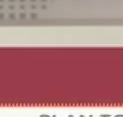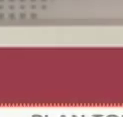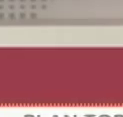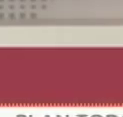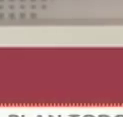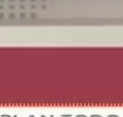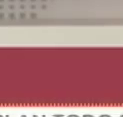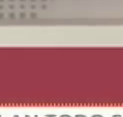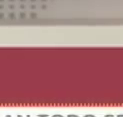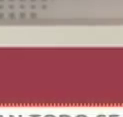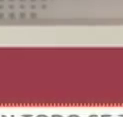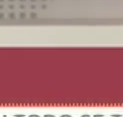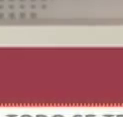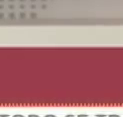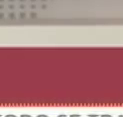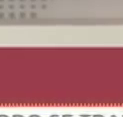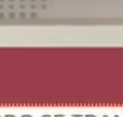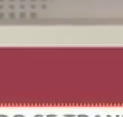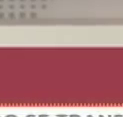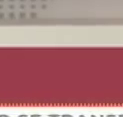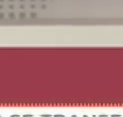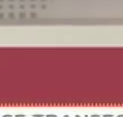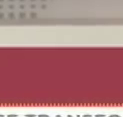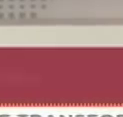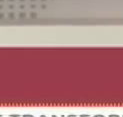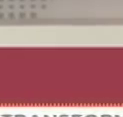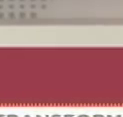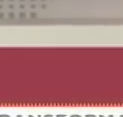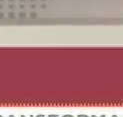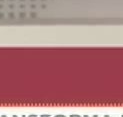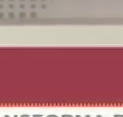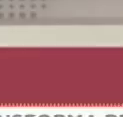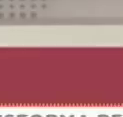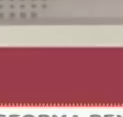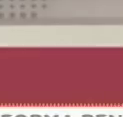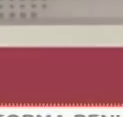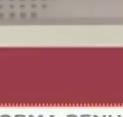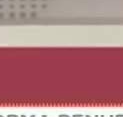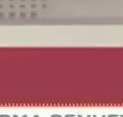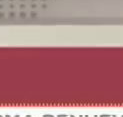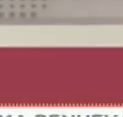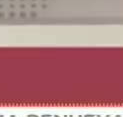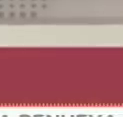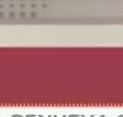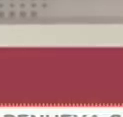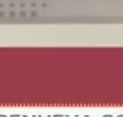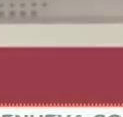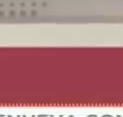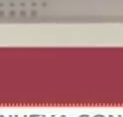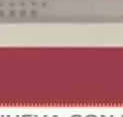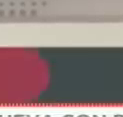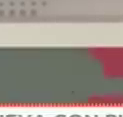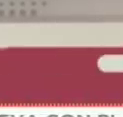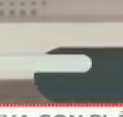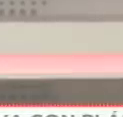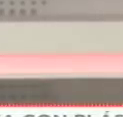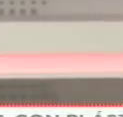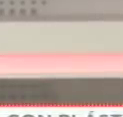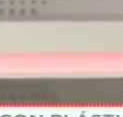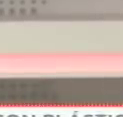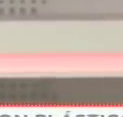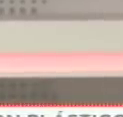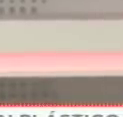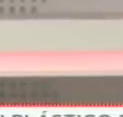de Venezolana de Televisión, porque es un día muy noticioso, además de que este día primero de noviembre inicia